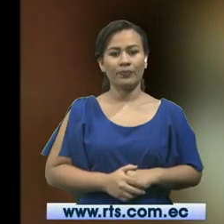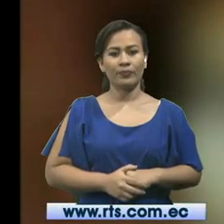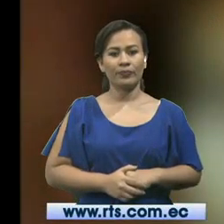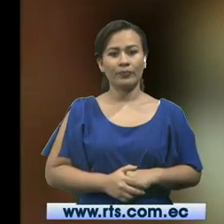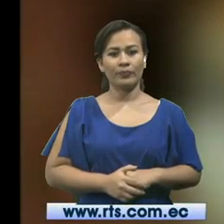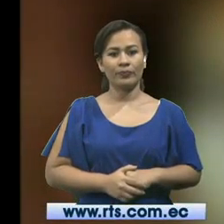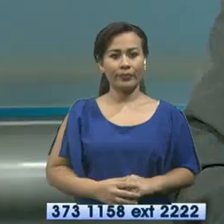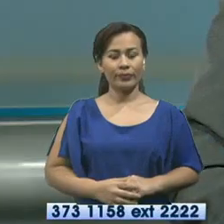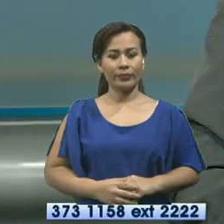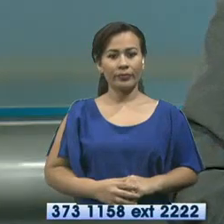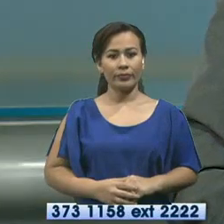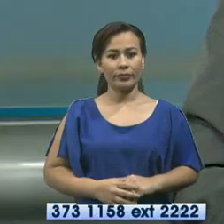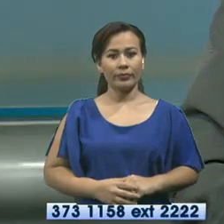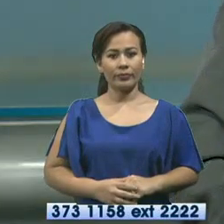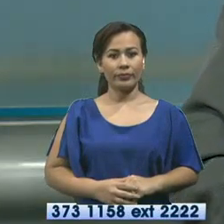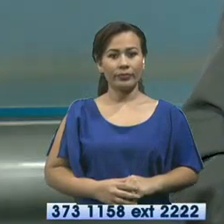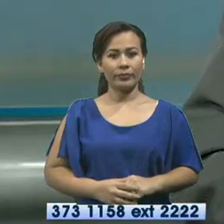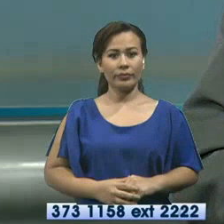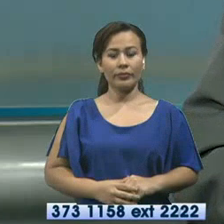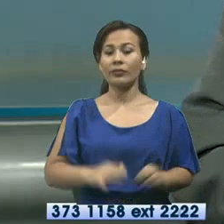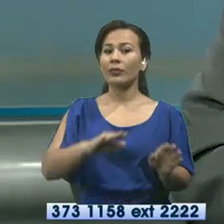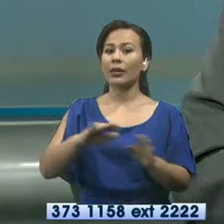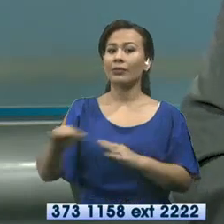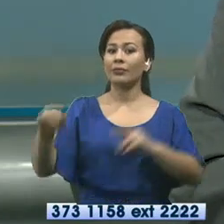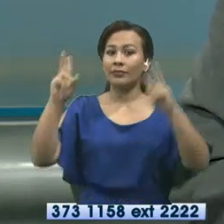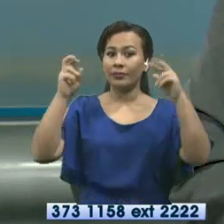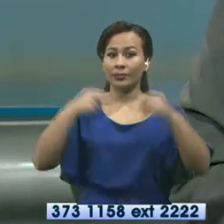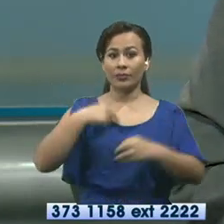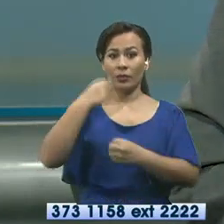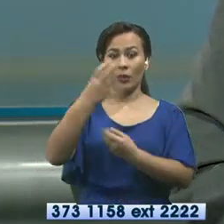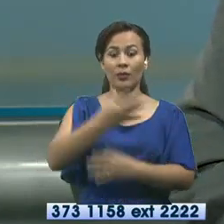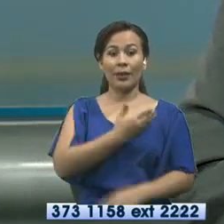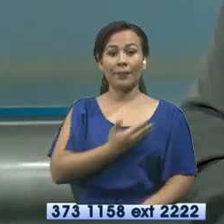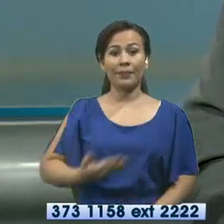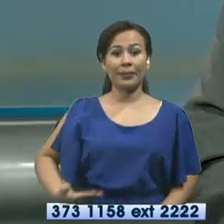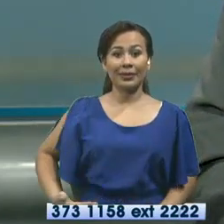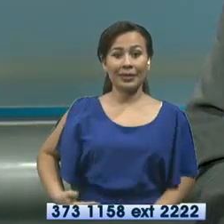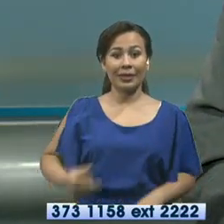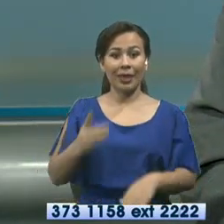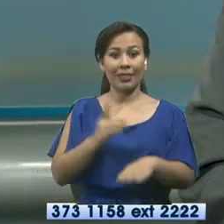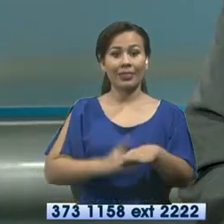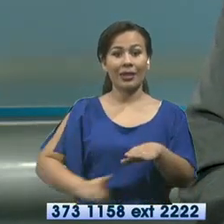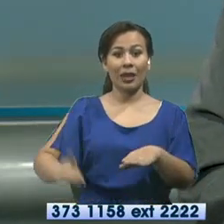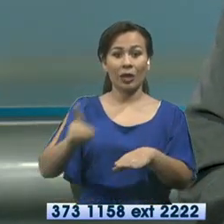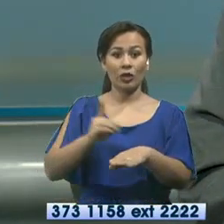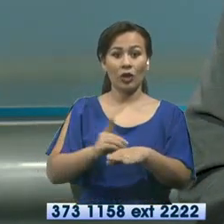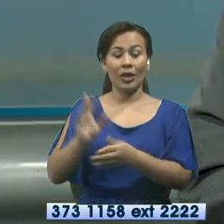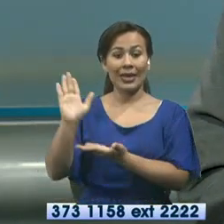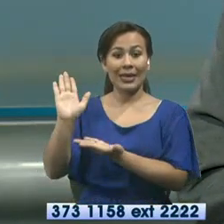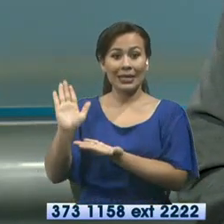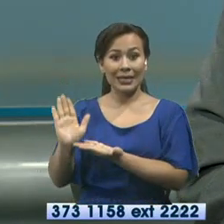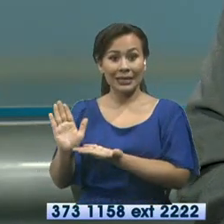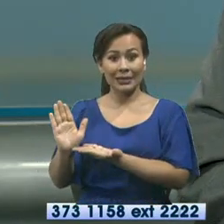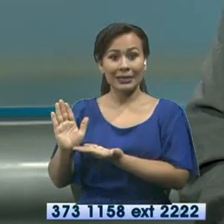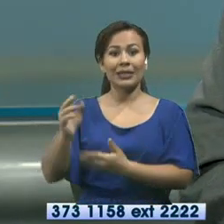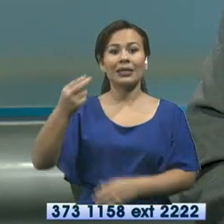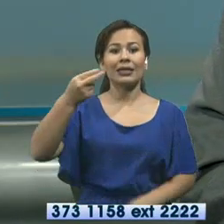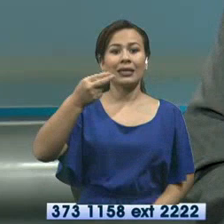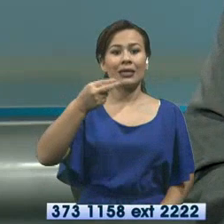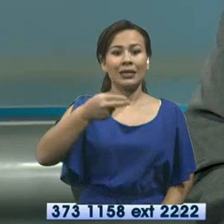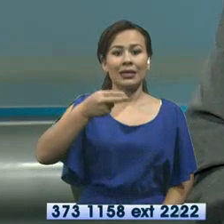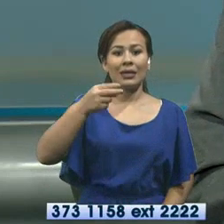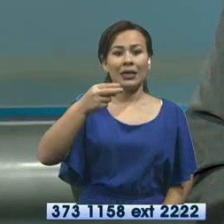Muñoz. Y cambiamos de tema para informarles que el presidente del directorio del IES, Richard Espinosa, recorrió